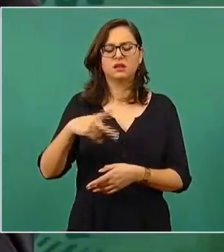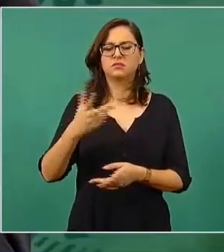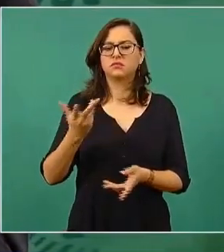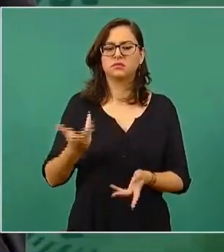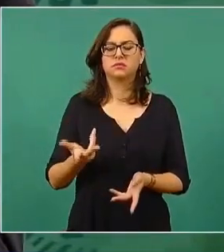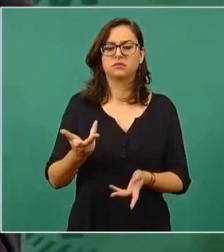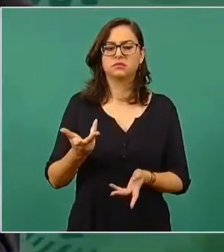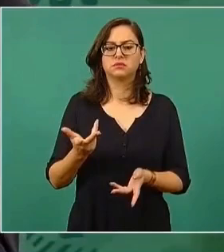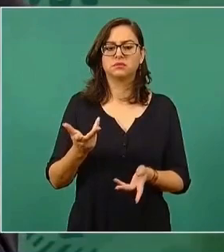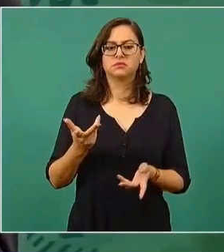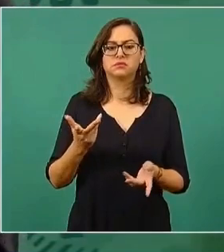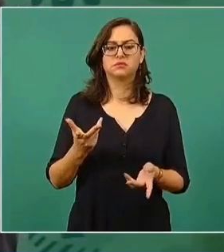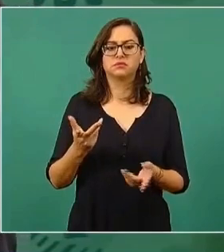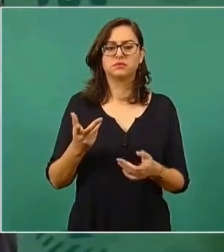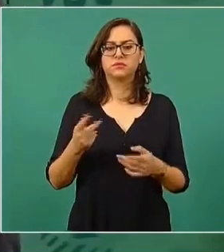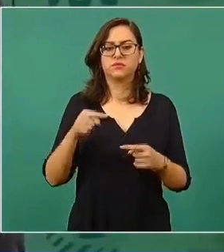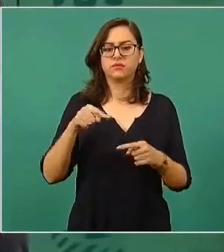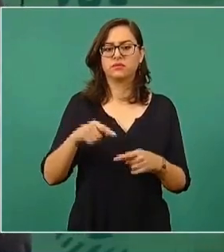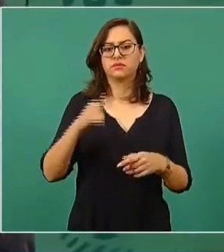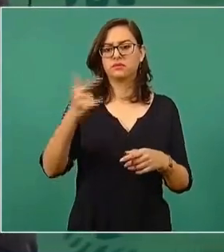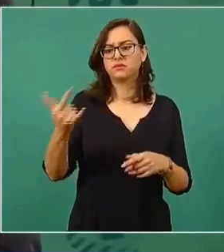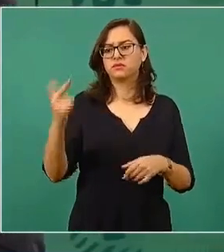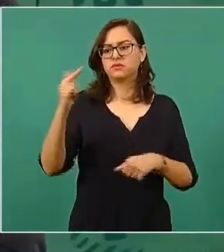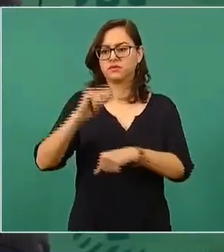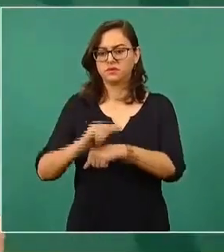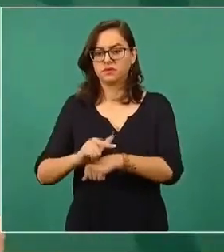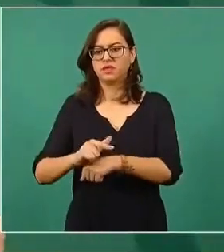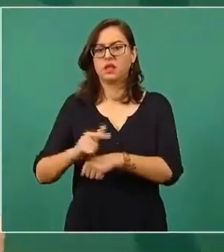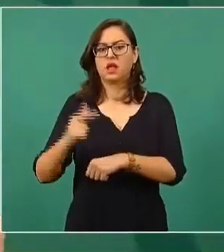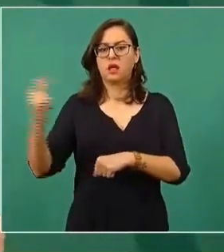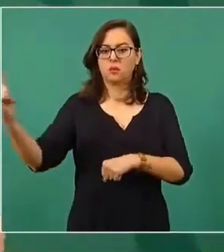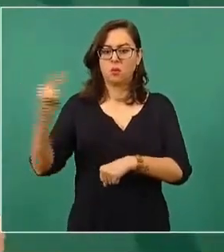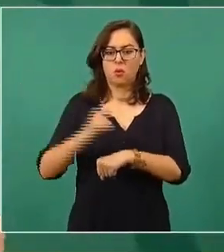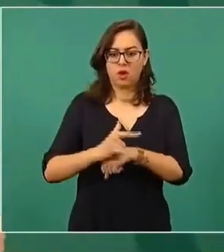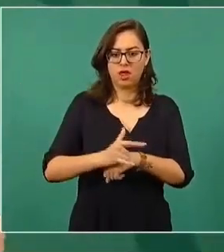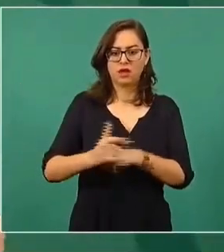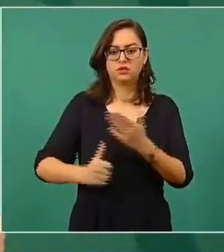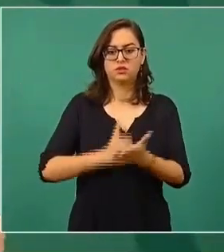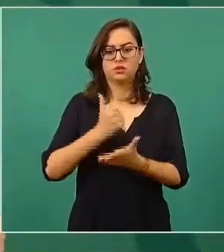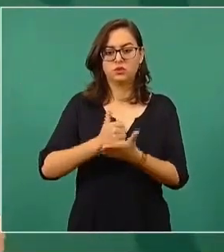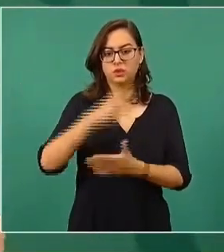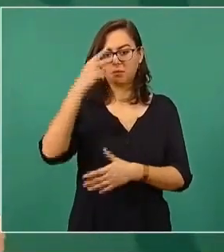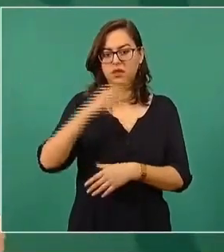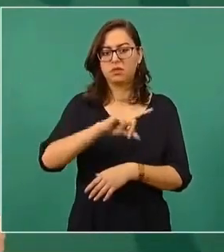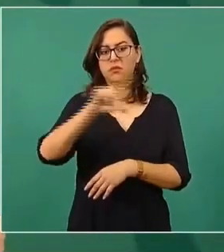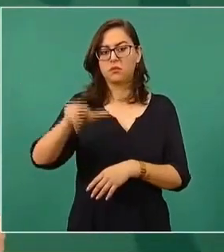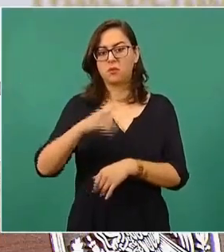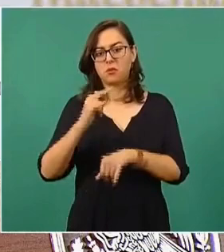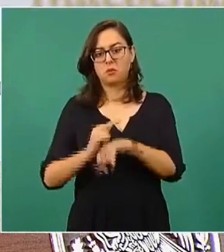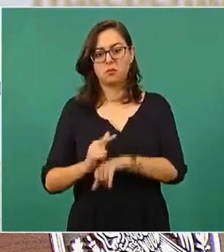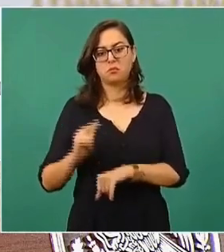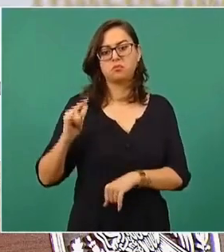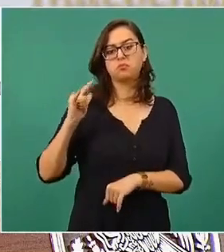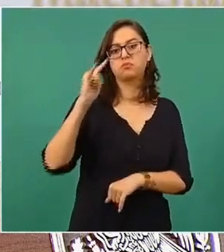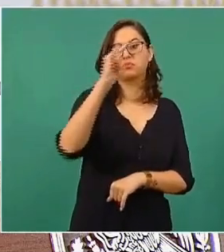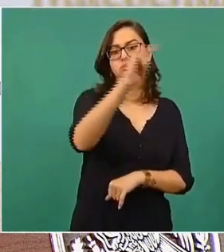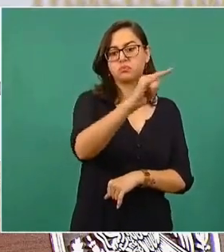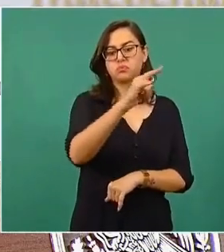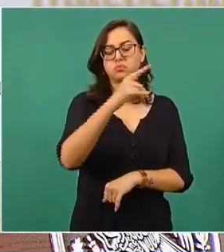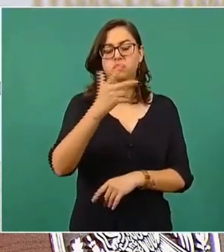tenía que llegar y de aquí salió allá a California o a cualquier lado, y